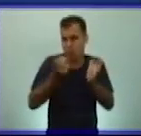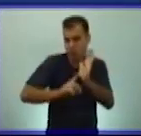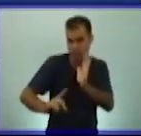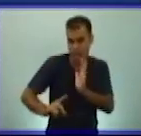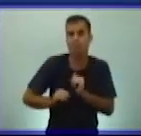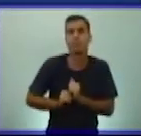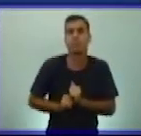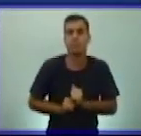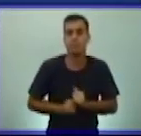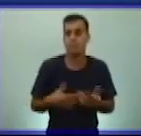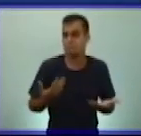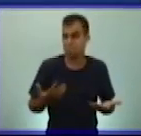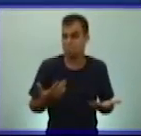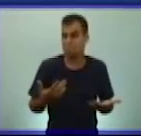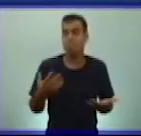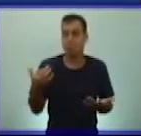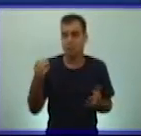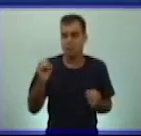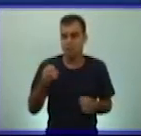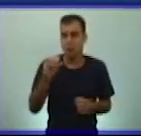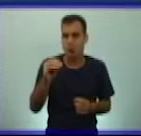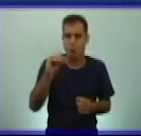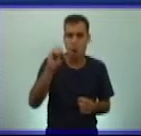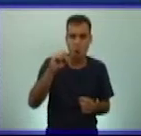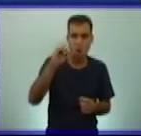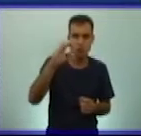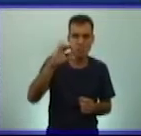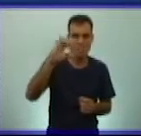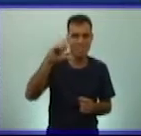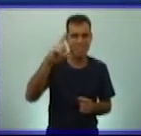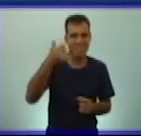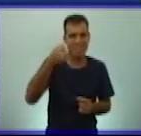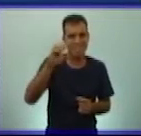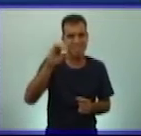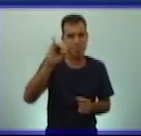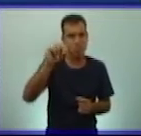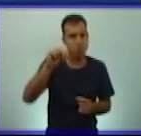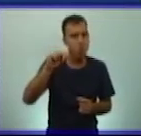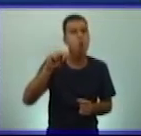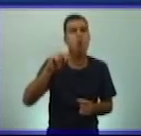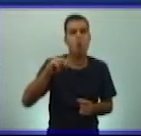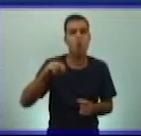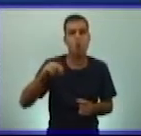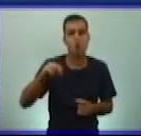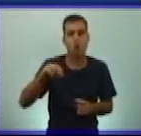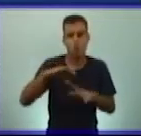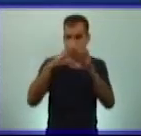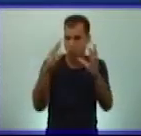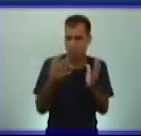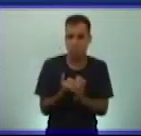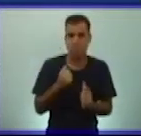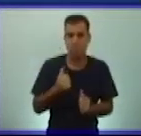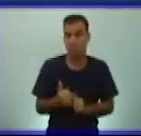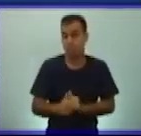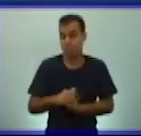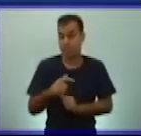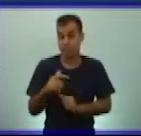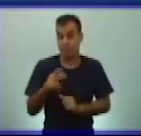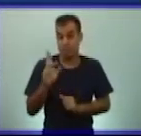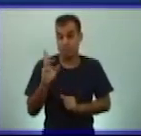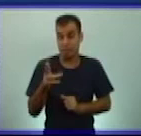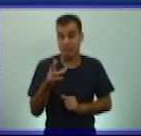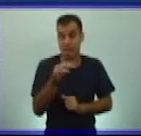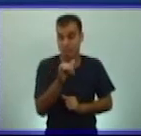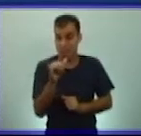para esta oscilación completa. Para T igual 0, toda la energía aparece almacenada en